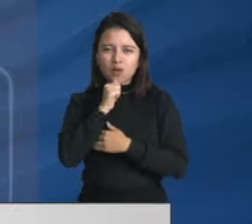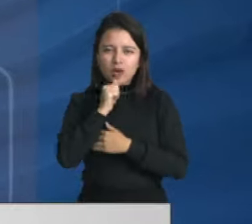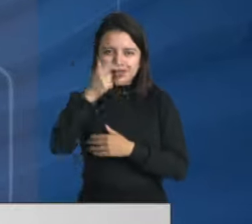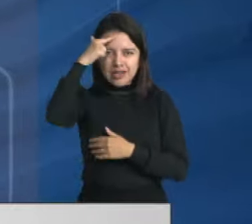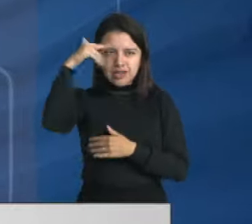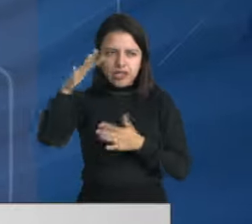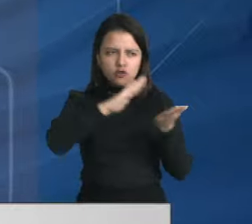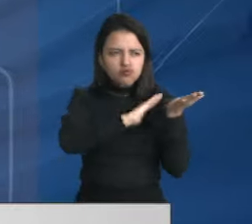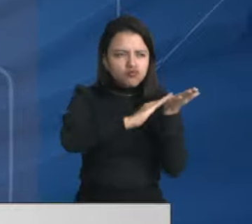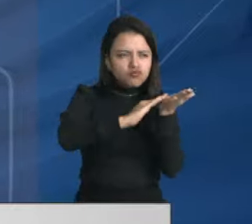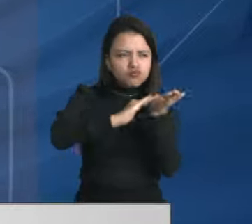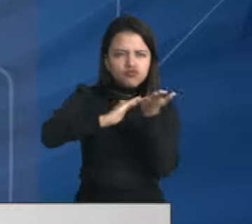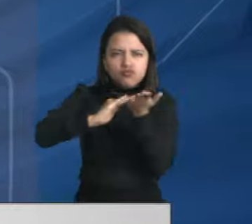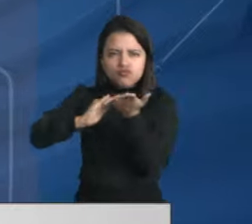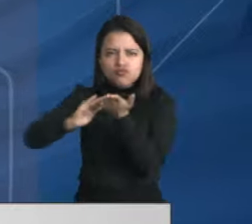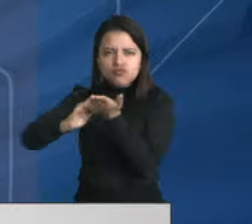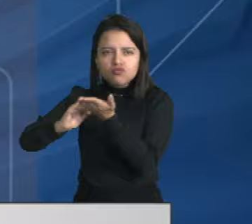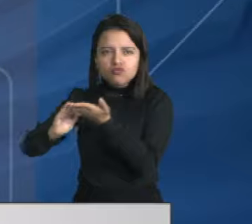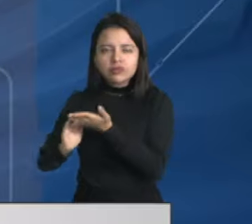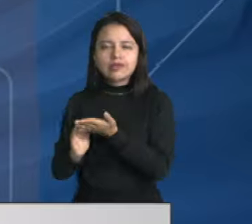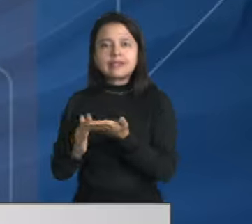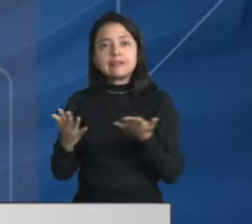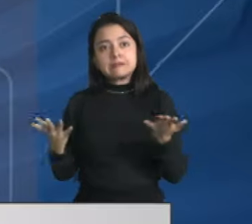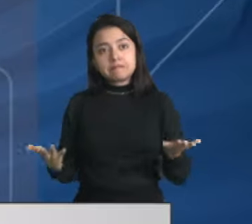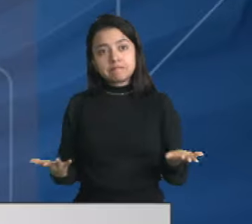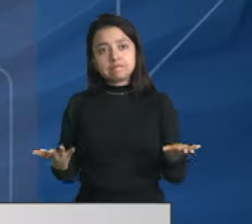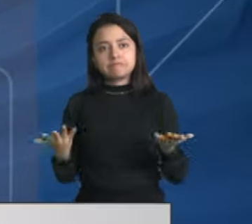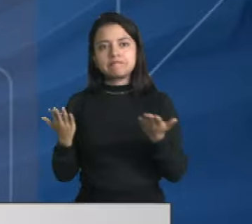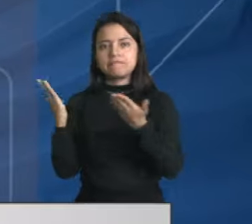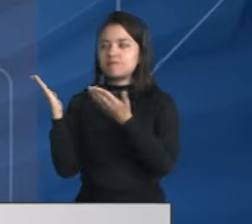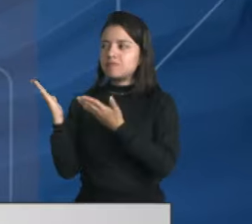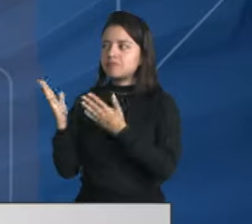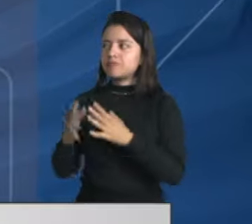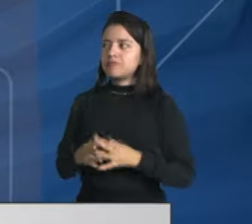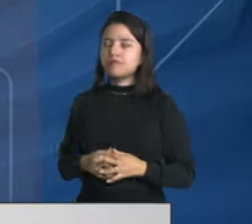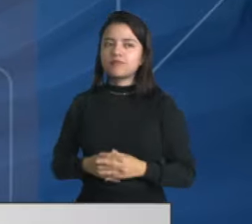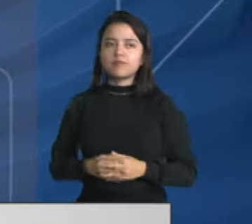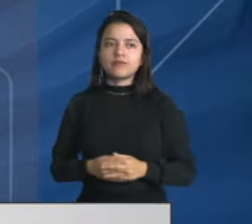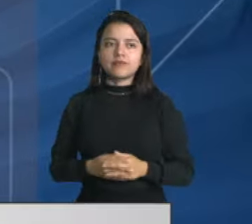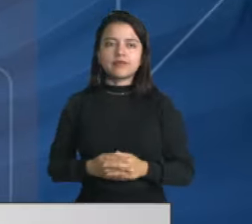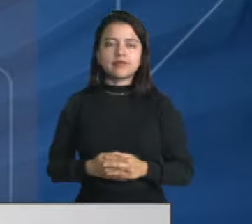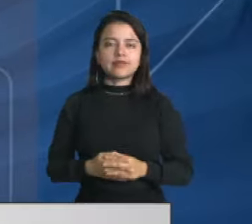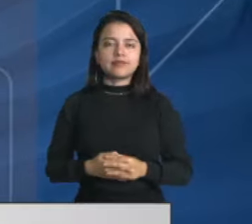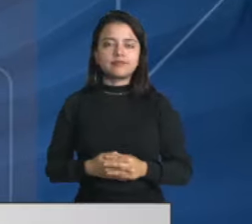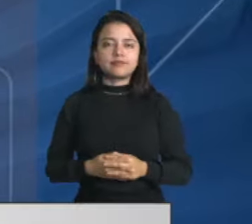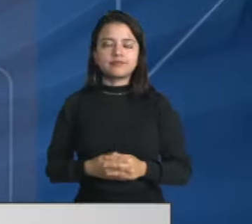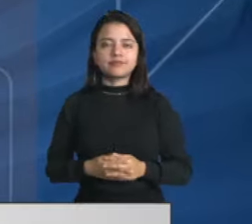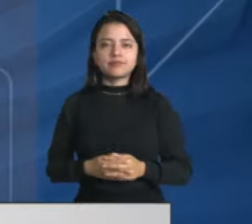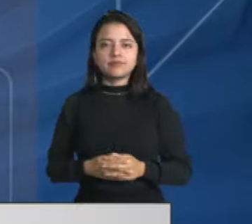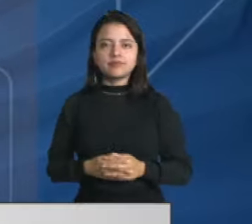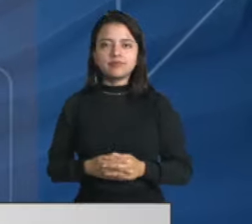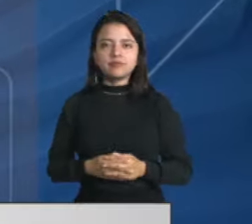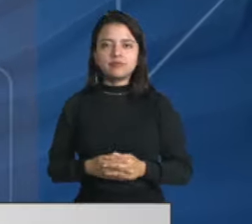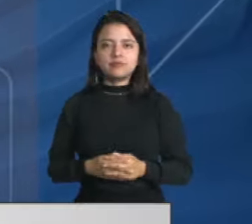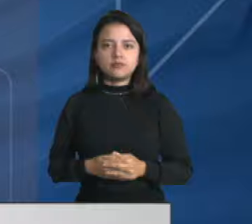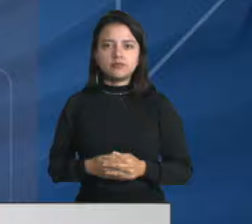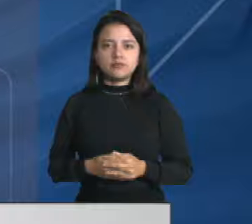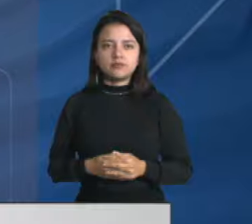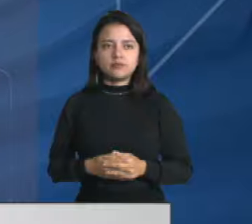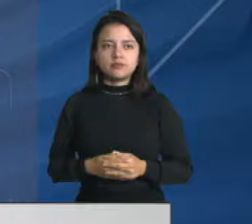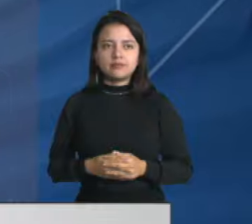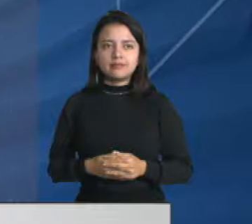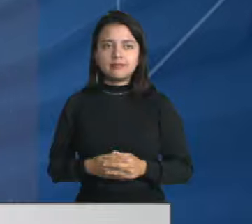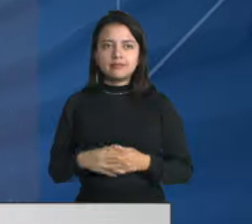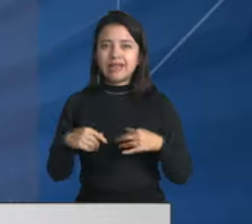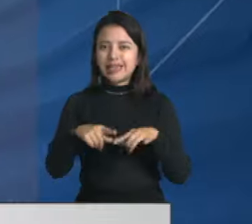Cartagena, precisamente para realizar mantenimiento a esta tubería y para que mejorara la confiabilidad del servicio en la capital de Bolívar.